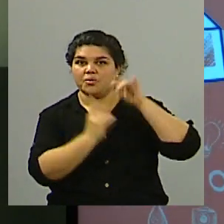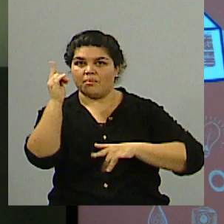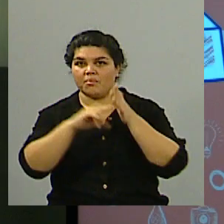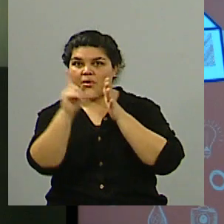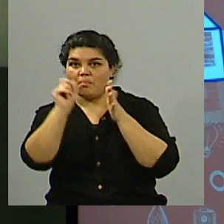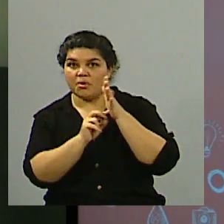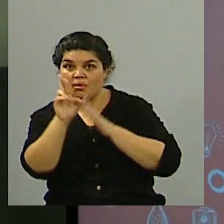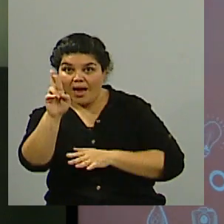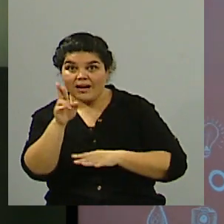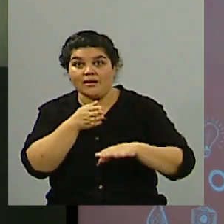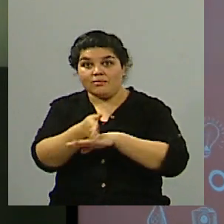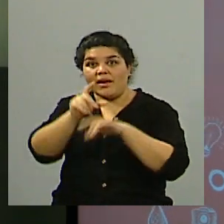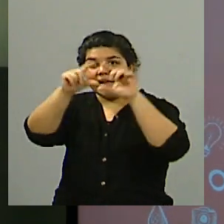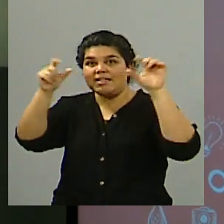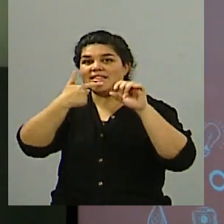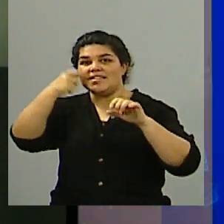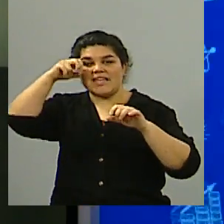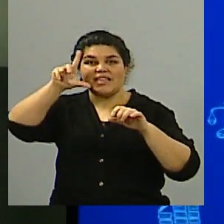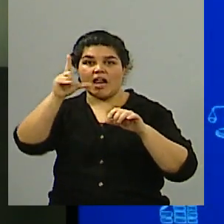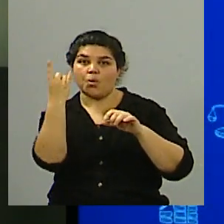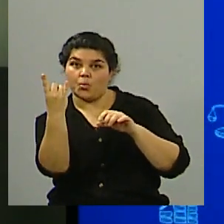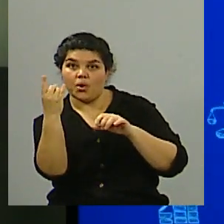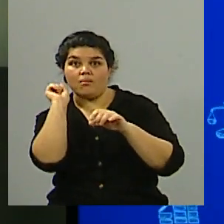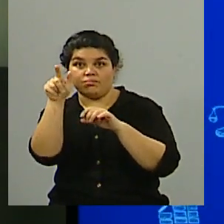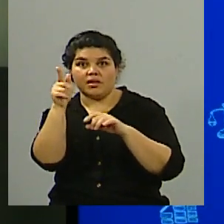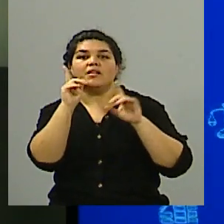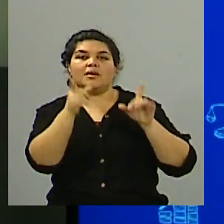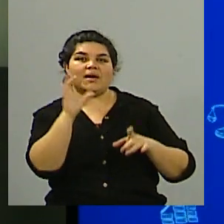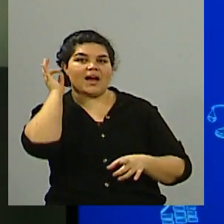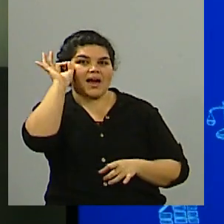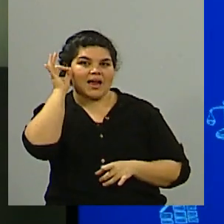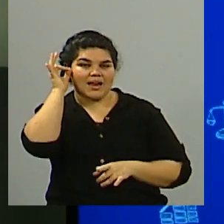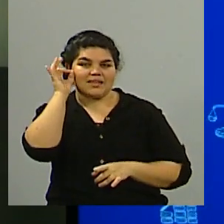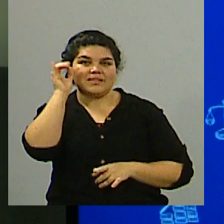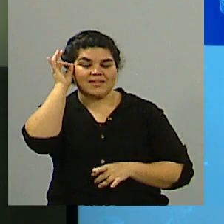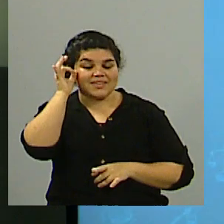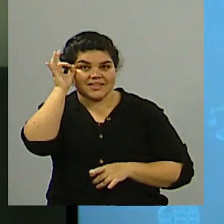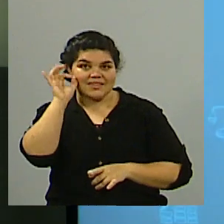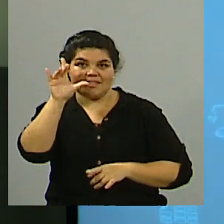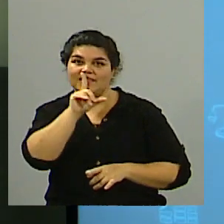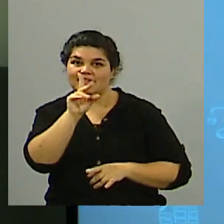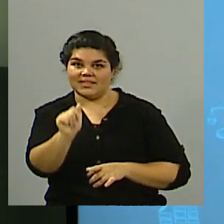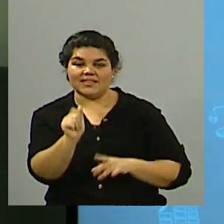www.universidad.com.ar y vas a las pestañitas de Señalú. Y si no, lo podés hacer por el canal 30 de la TDA y nos podés seguir por